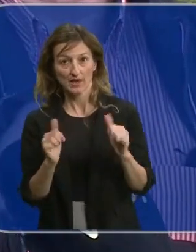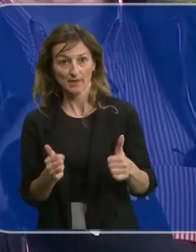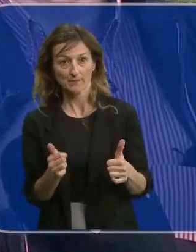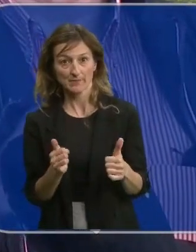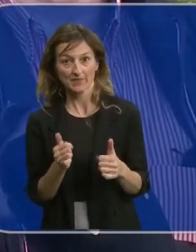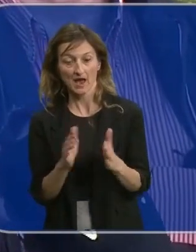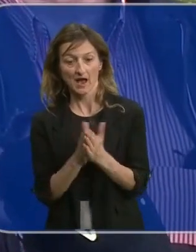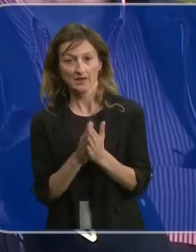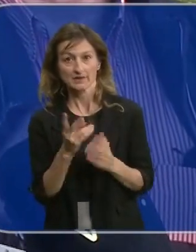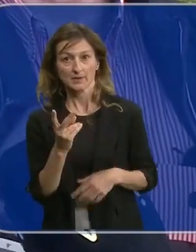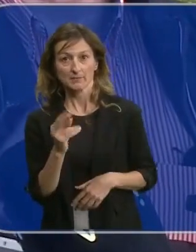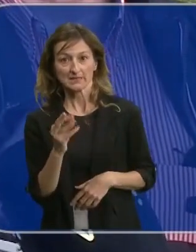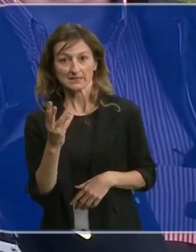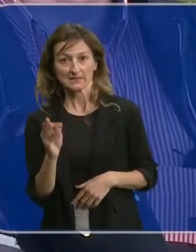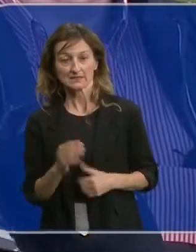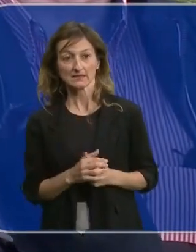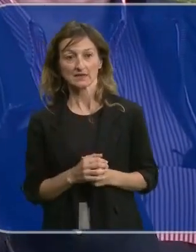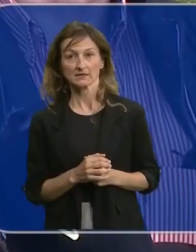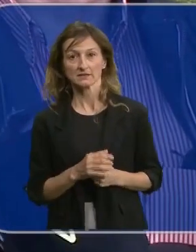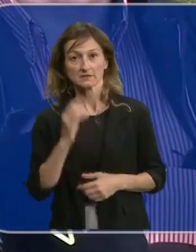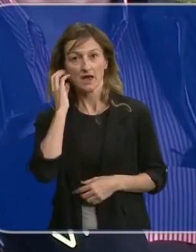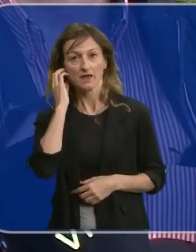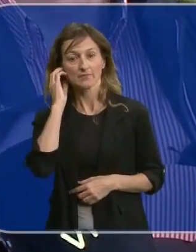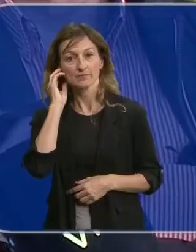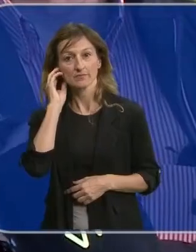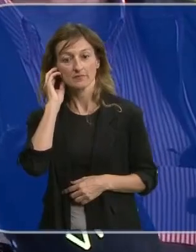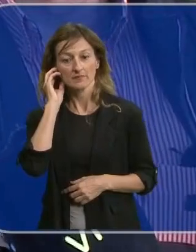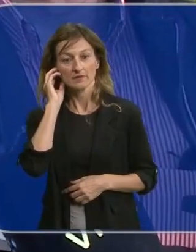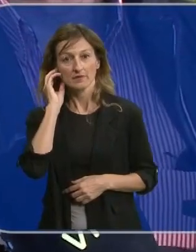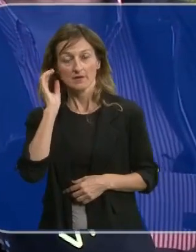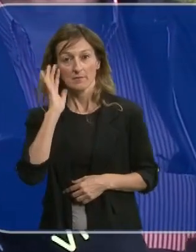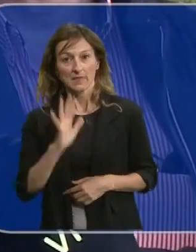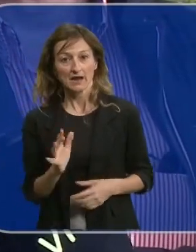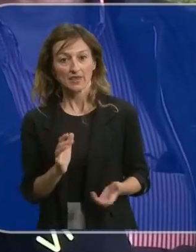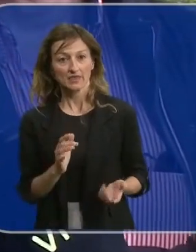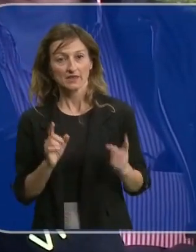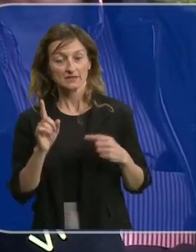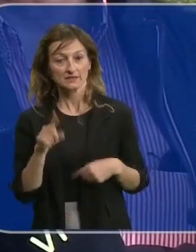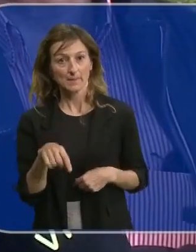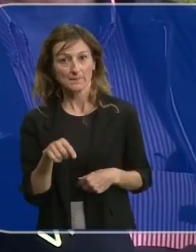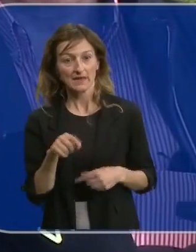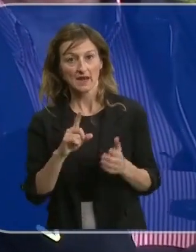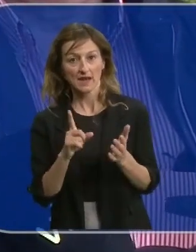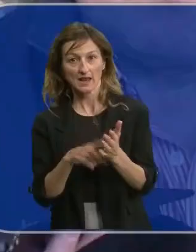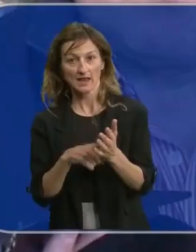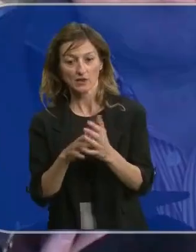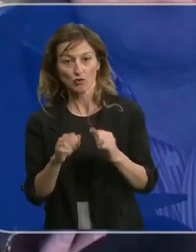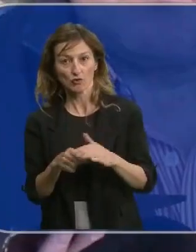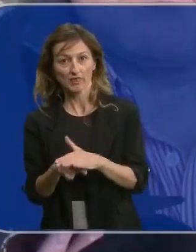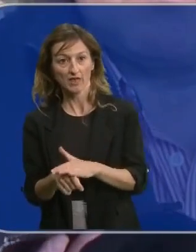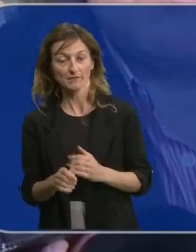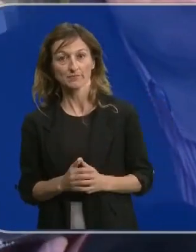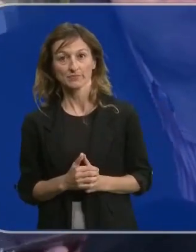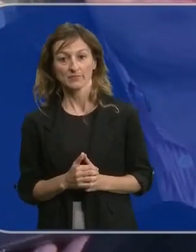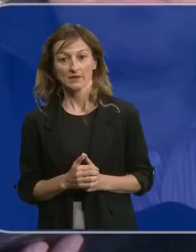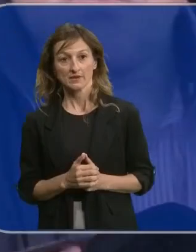a abrazar la agenda 2030 y diga las políticas que va a impulsar y parece que les va a faltar tiempo para meter en el cajón la ley de Concordia si hay